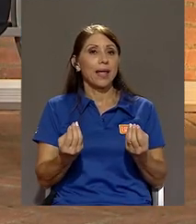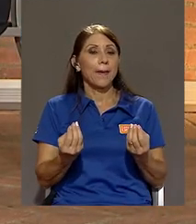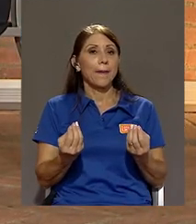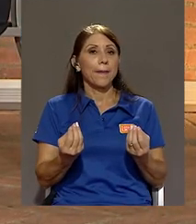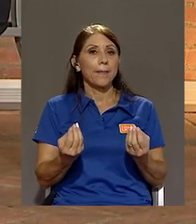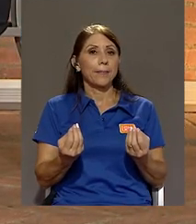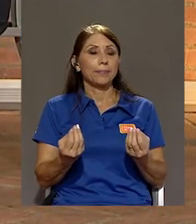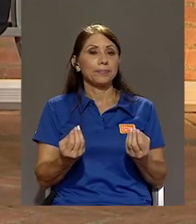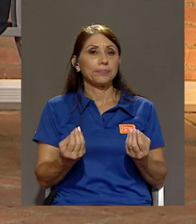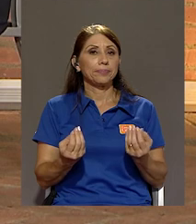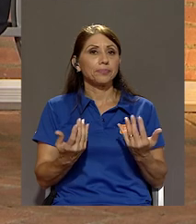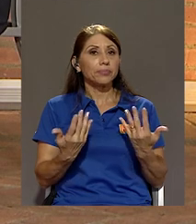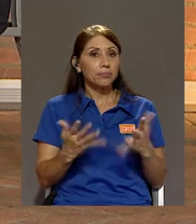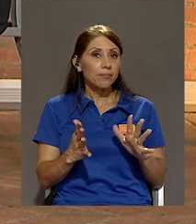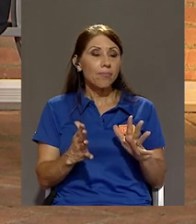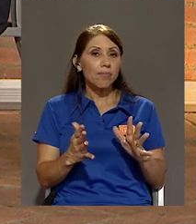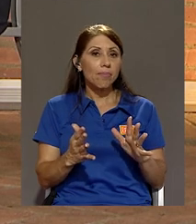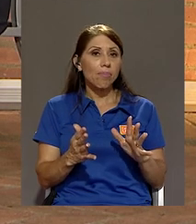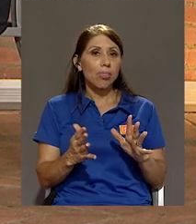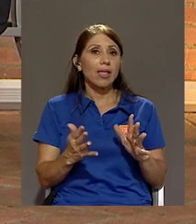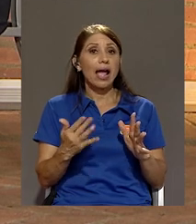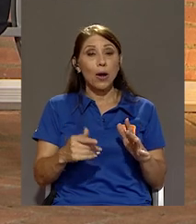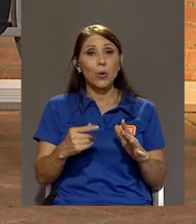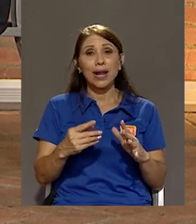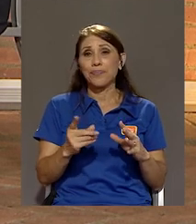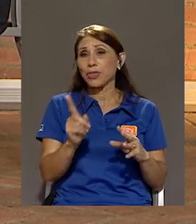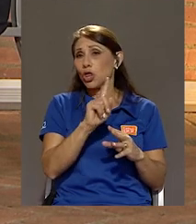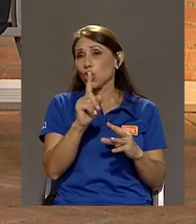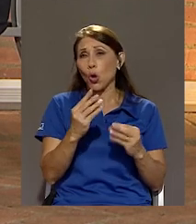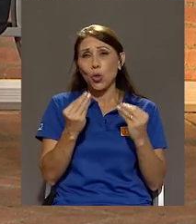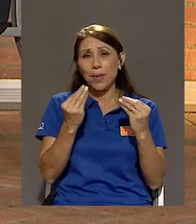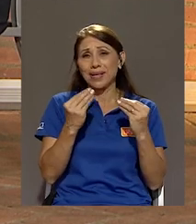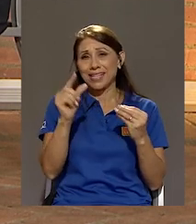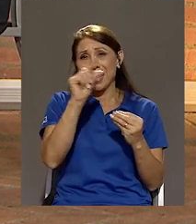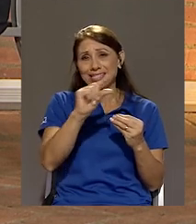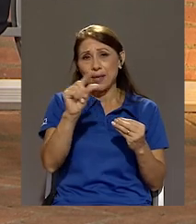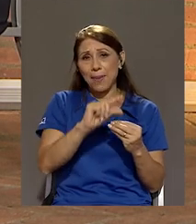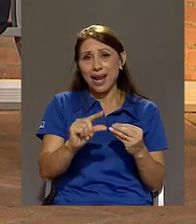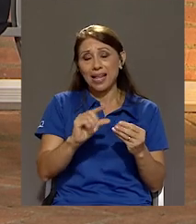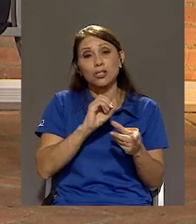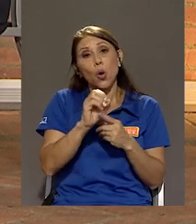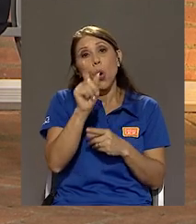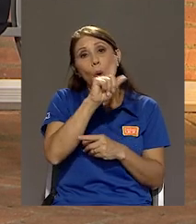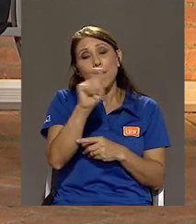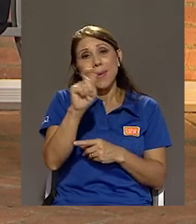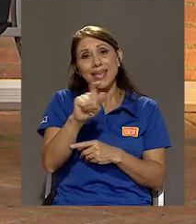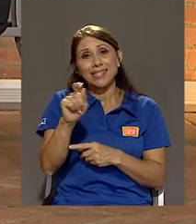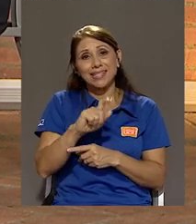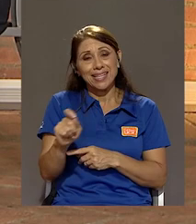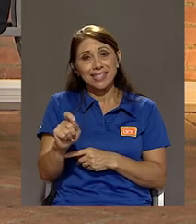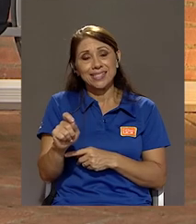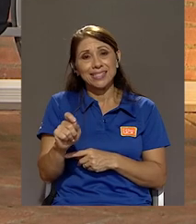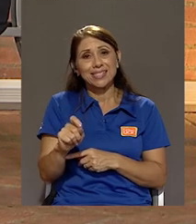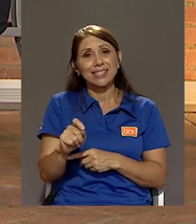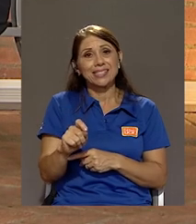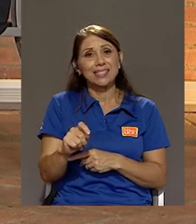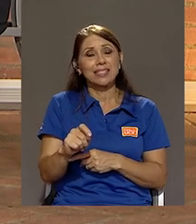estoy seguro, en no demasiadas semanas o meses, una